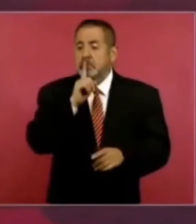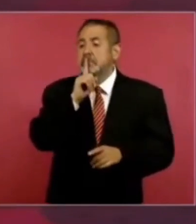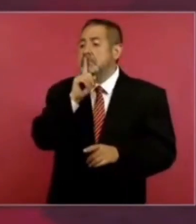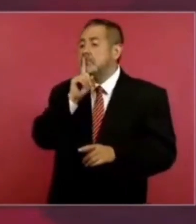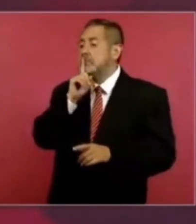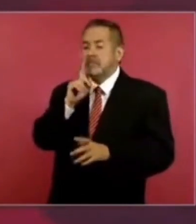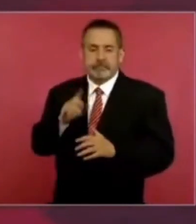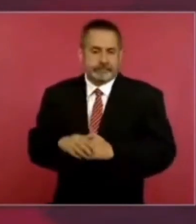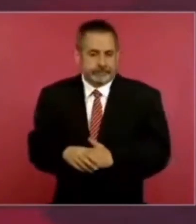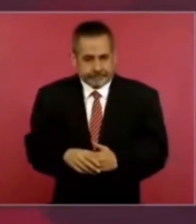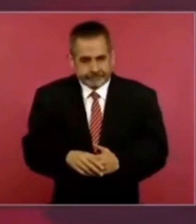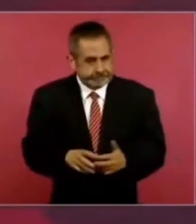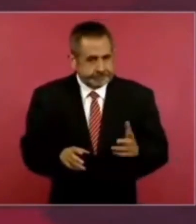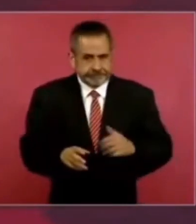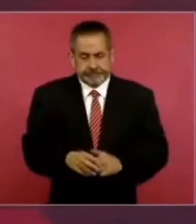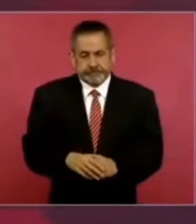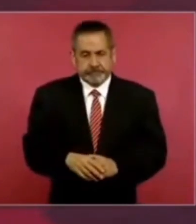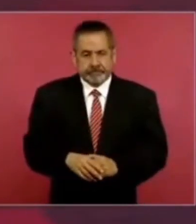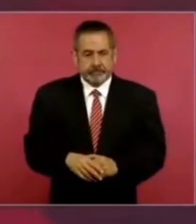Nos llevaban